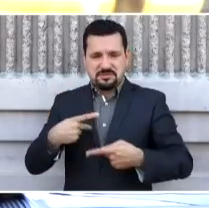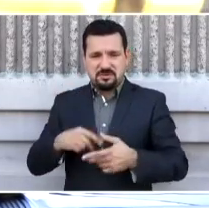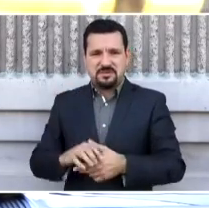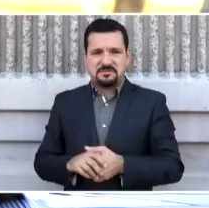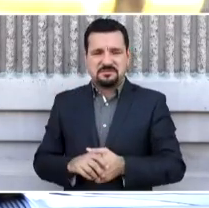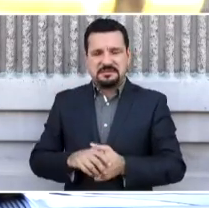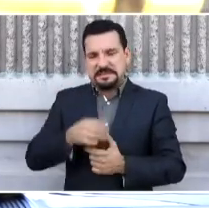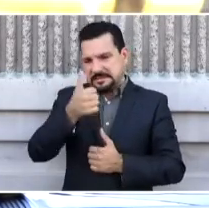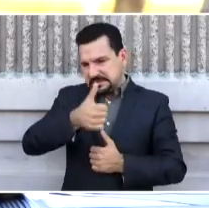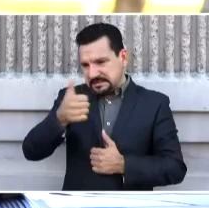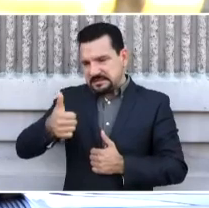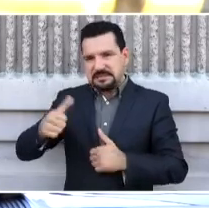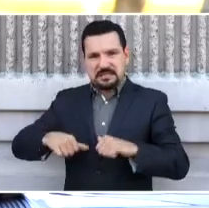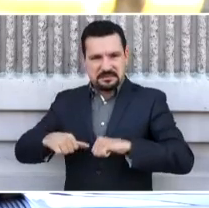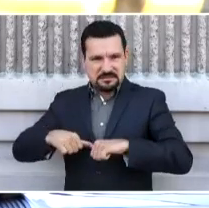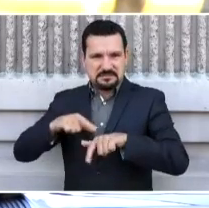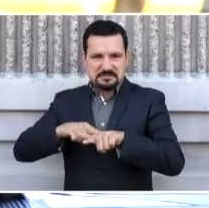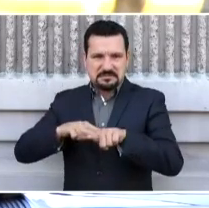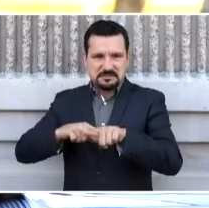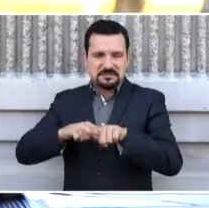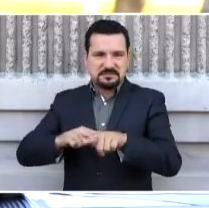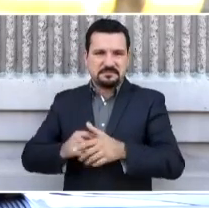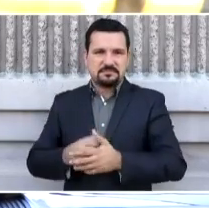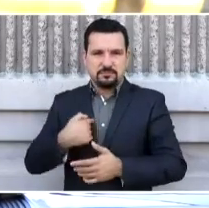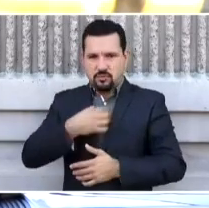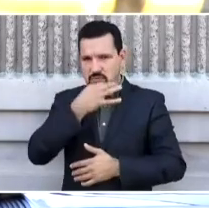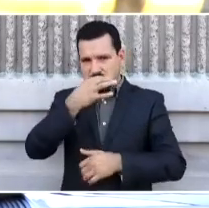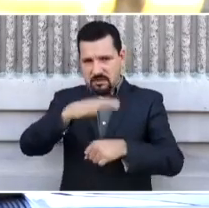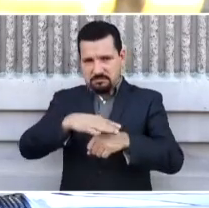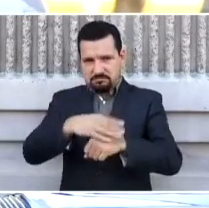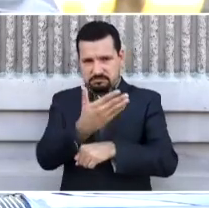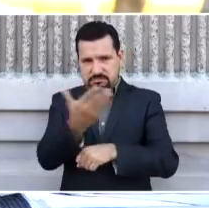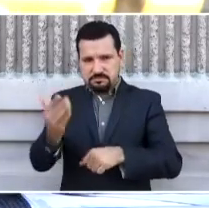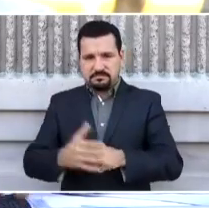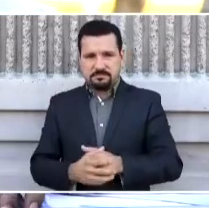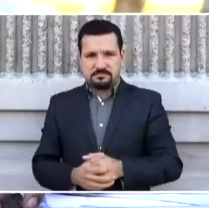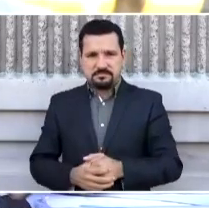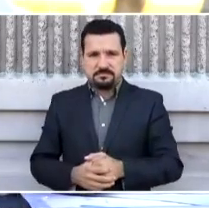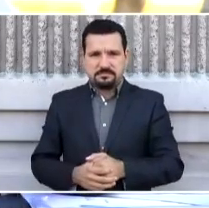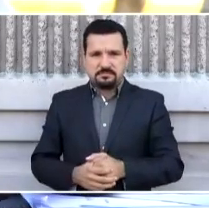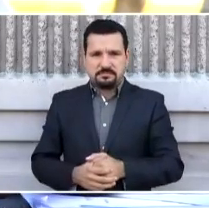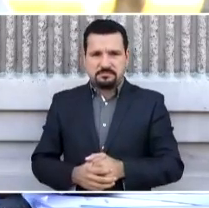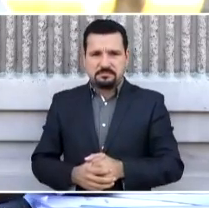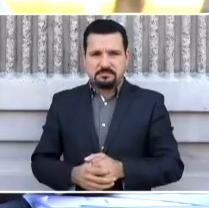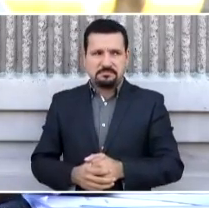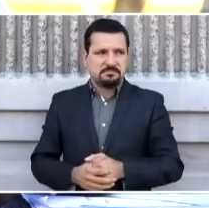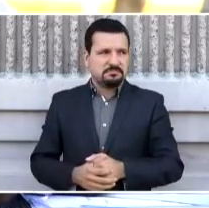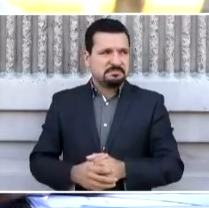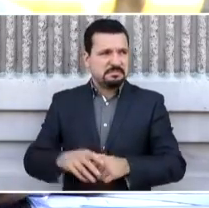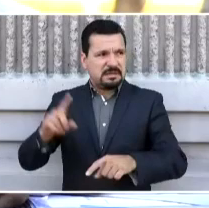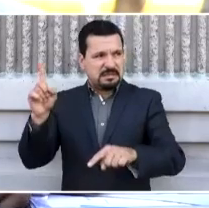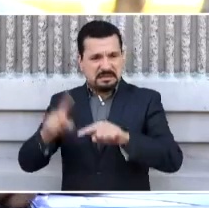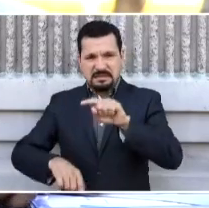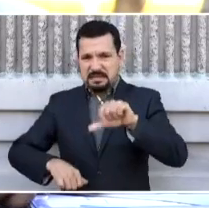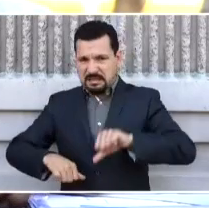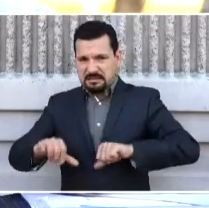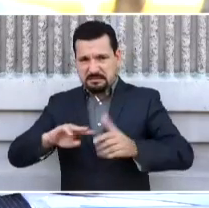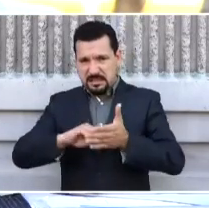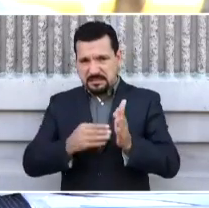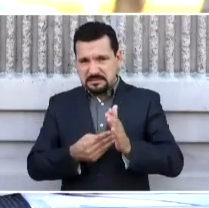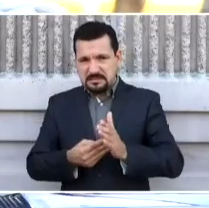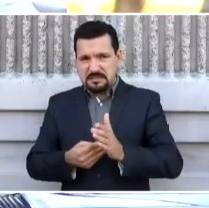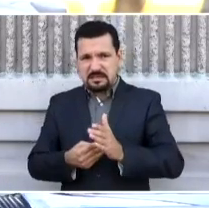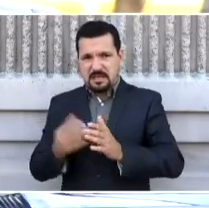222.327, y así hemos seguido. Yo les anuncié a ustedes que quitaríamos esa estrategia